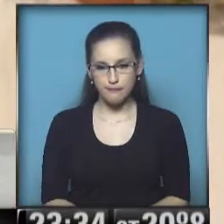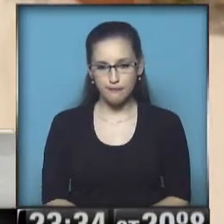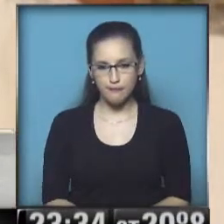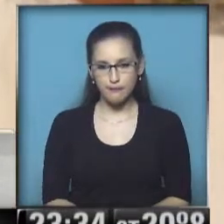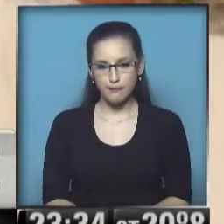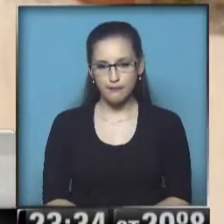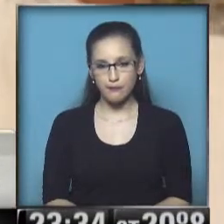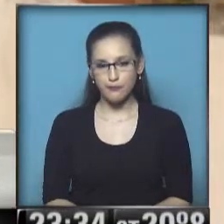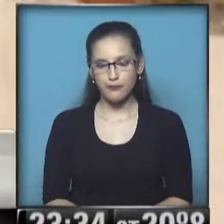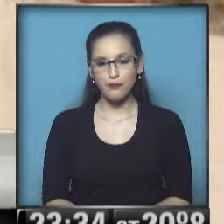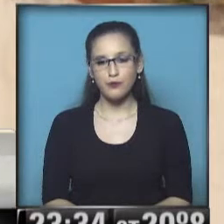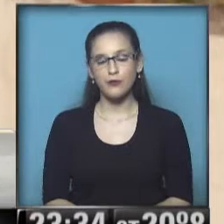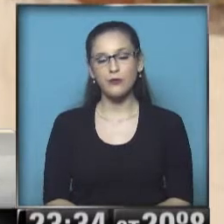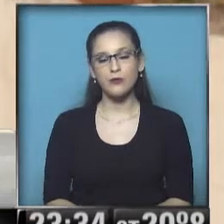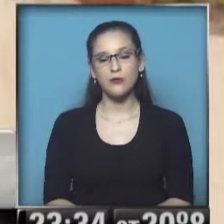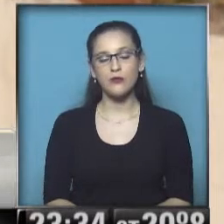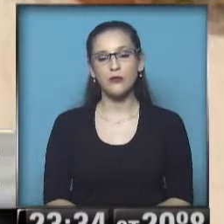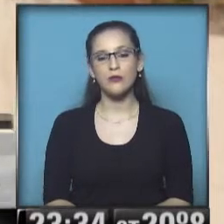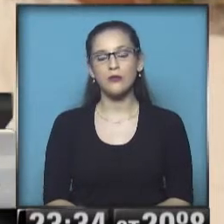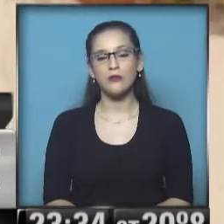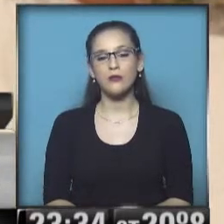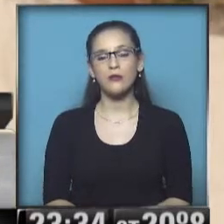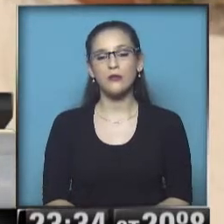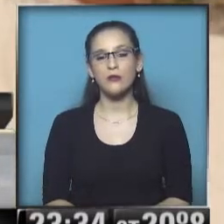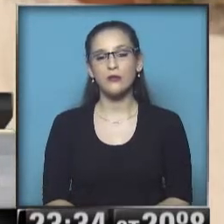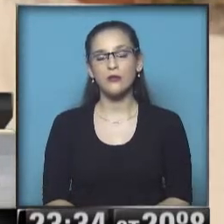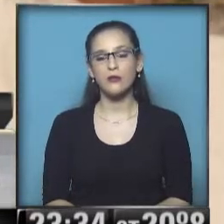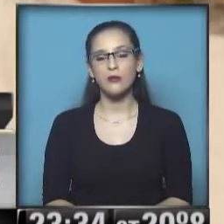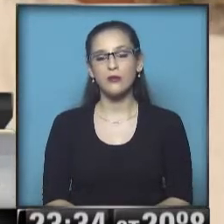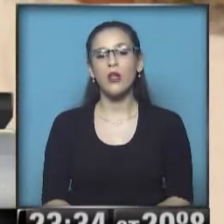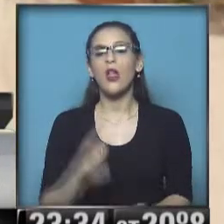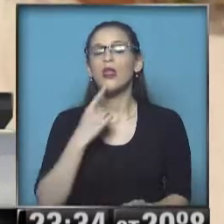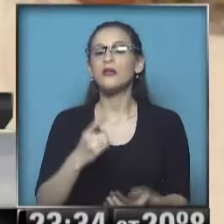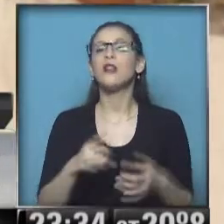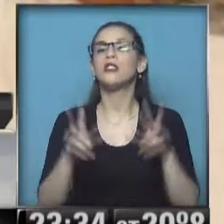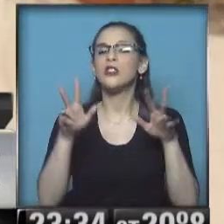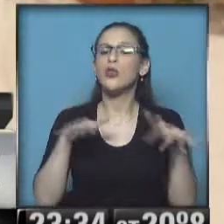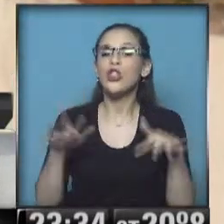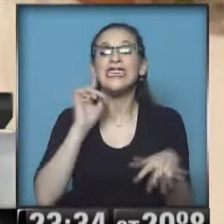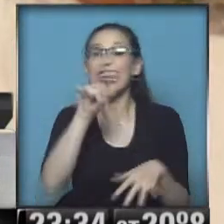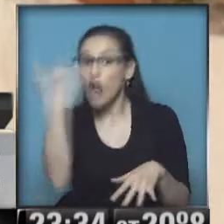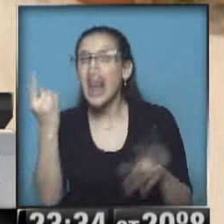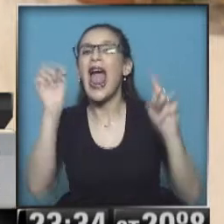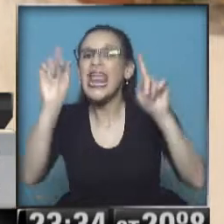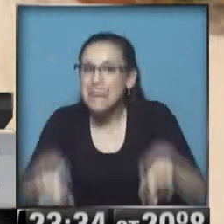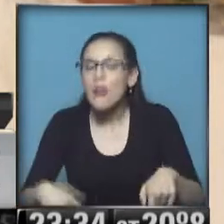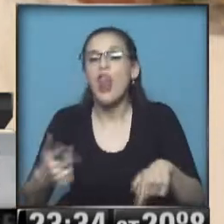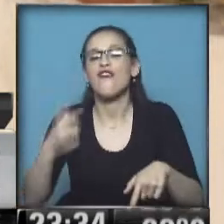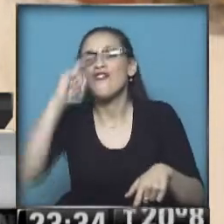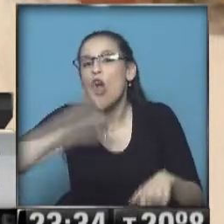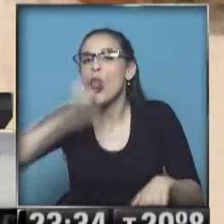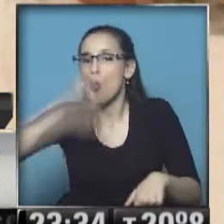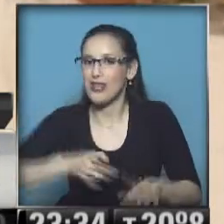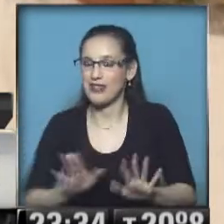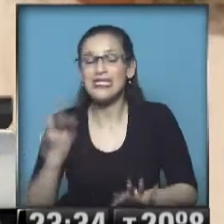que firmamos y terminamos ayer, pusimos usura internacional y fondos buitres porque creemos que la usura internacional es mucho más que los fondos buitres. Por